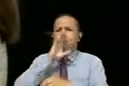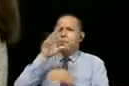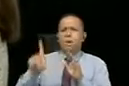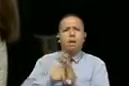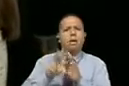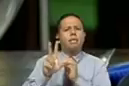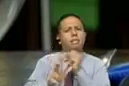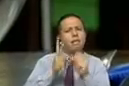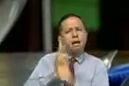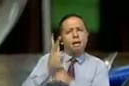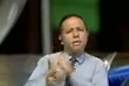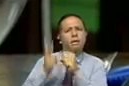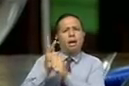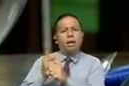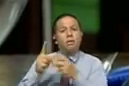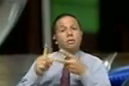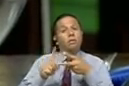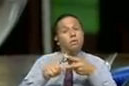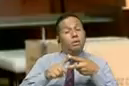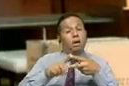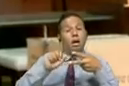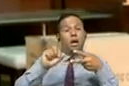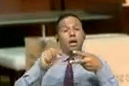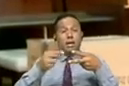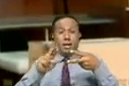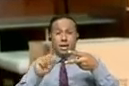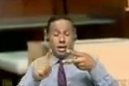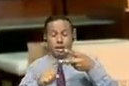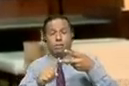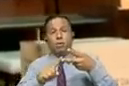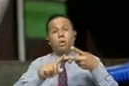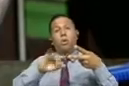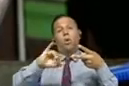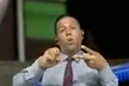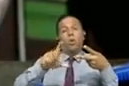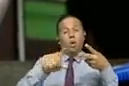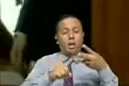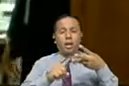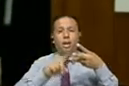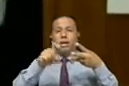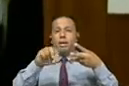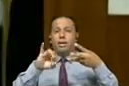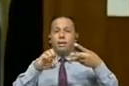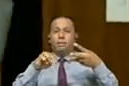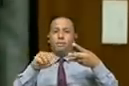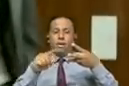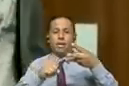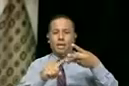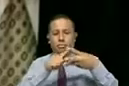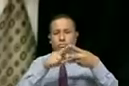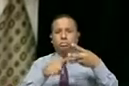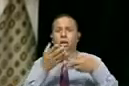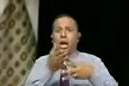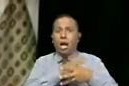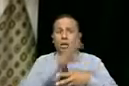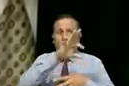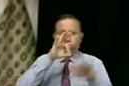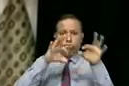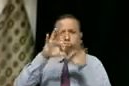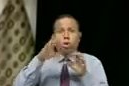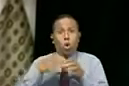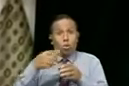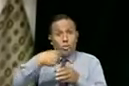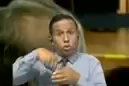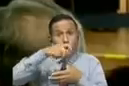Ávila y Agustín Grijalva. Los reemplazarán Richard Ortiz, Joel Escudero y Jimena Cárdenas, quienes fueron designados por la Comisión